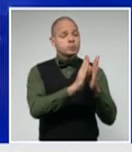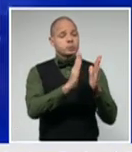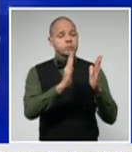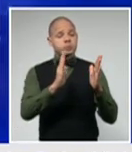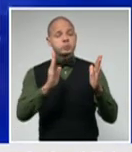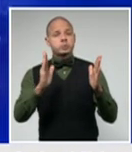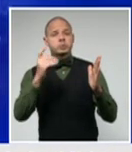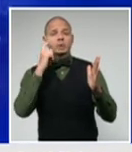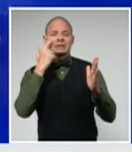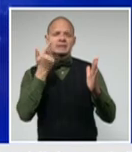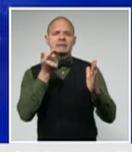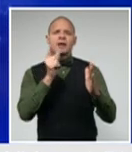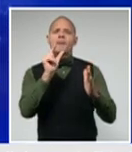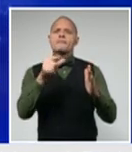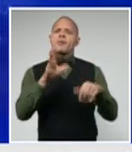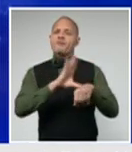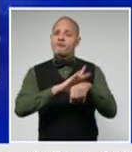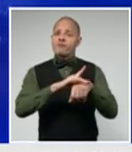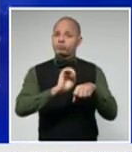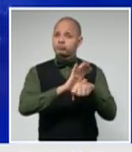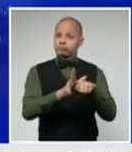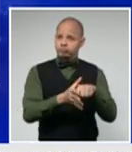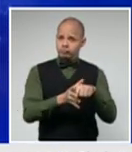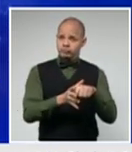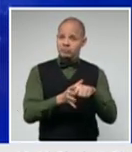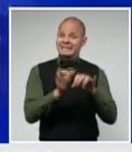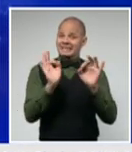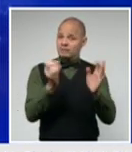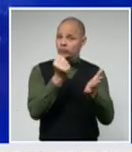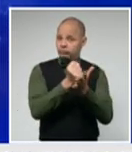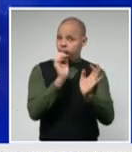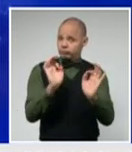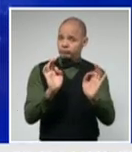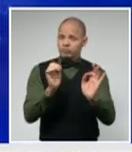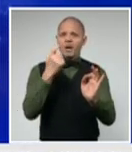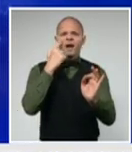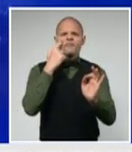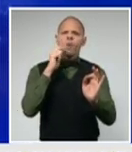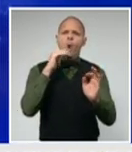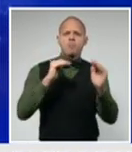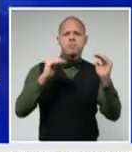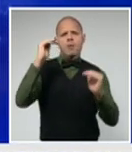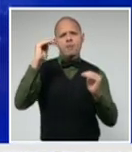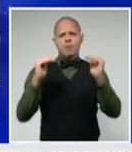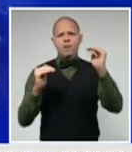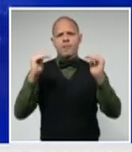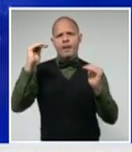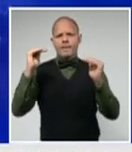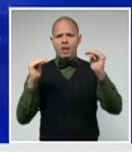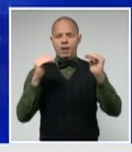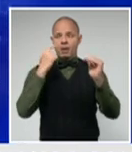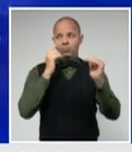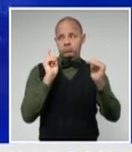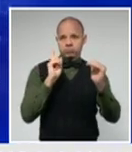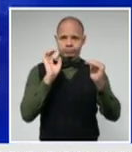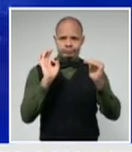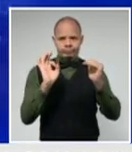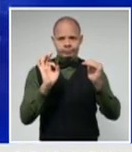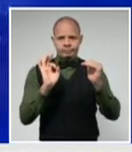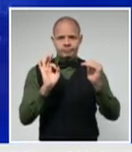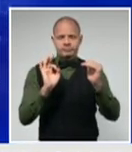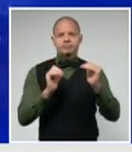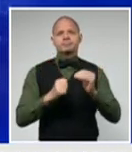activos. Pacientes activos son los pacientes que están confirmados en ese momento y que además se